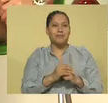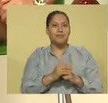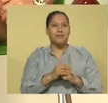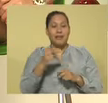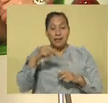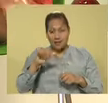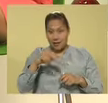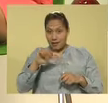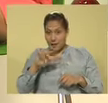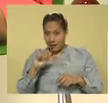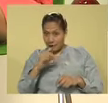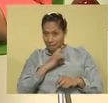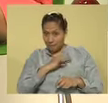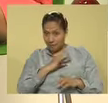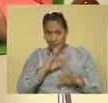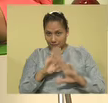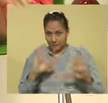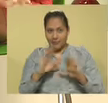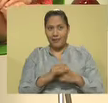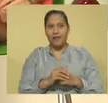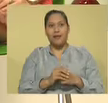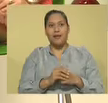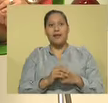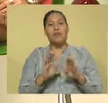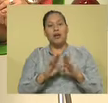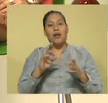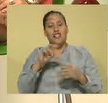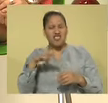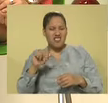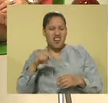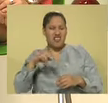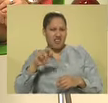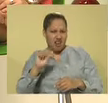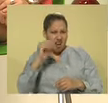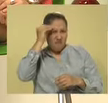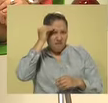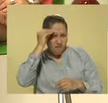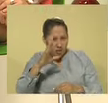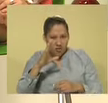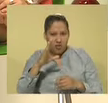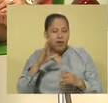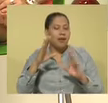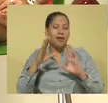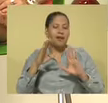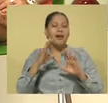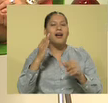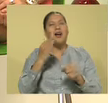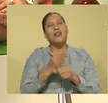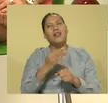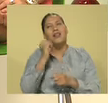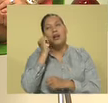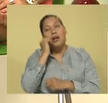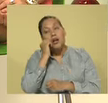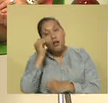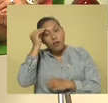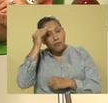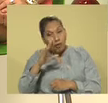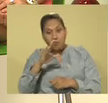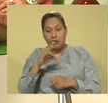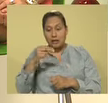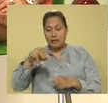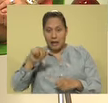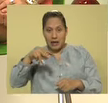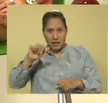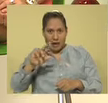ñáñara, ahora sí que Ñáñara. se refiere a la flojera, ¿no? Antes de que esta cápsula o esta intervención cause